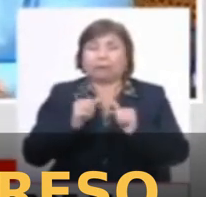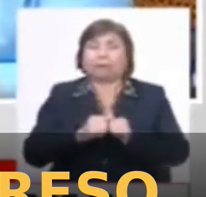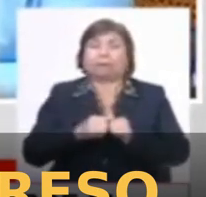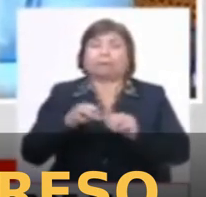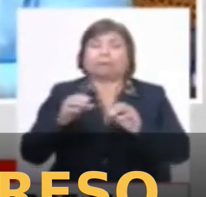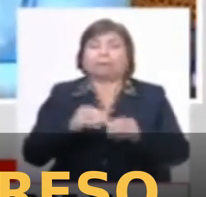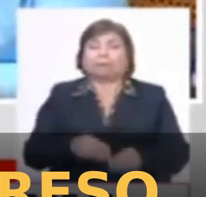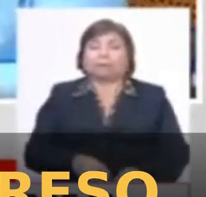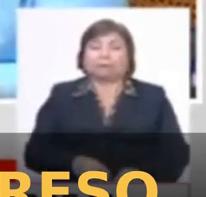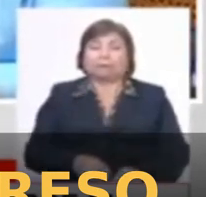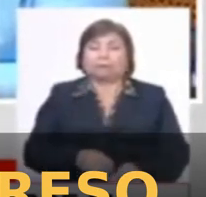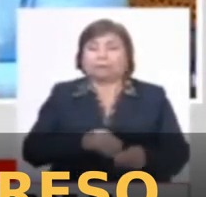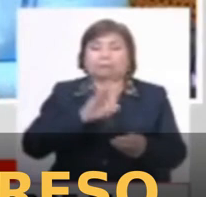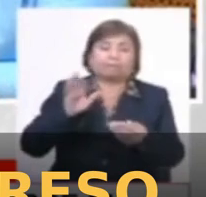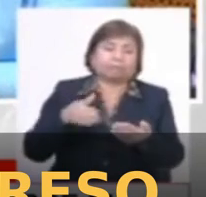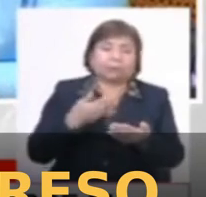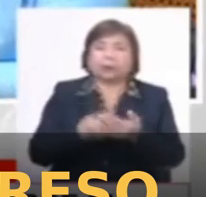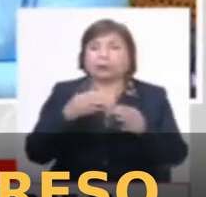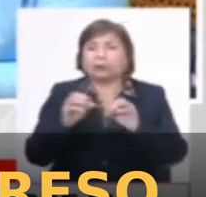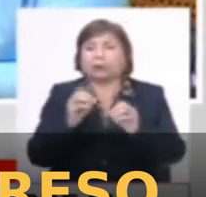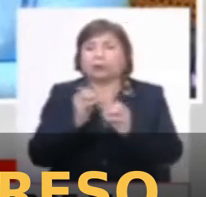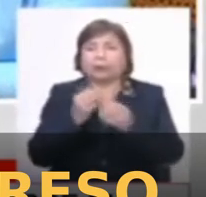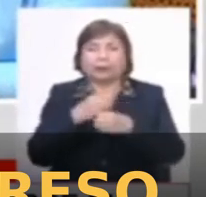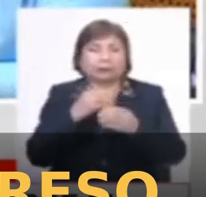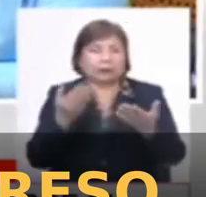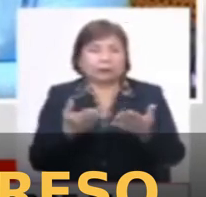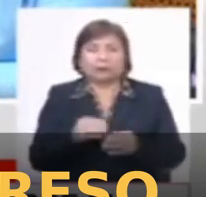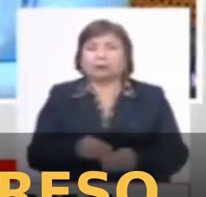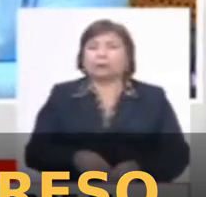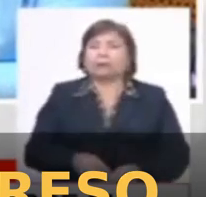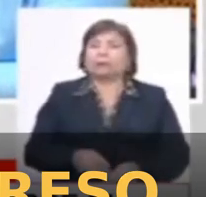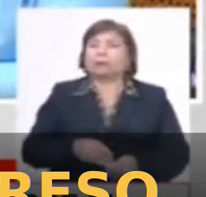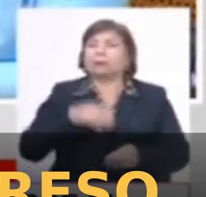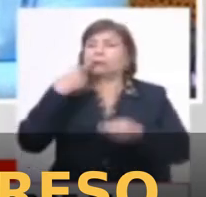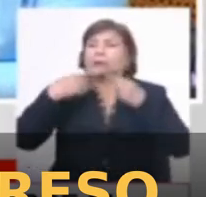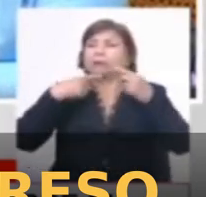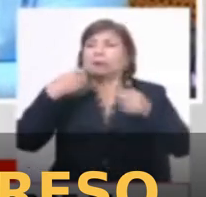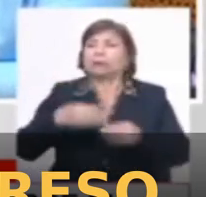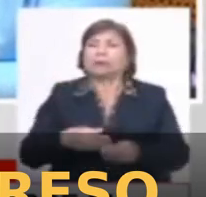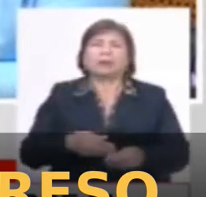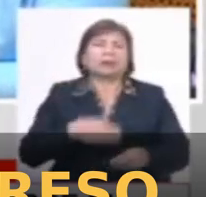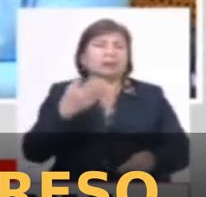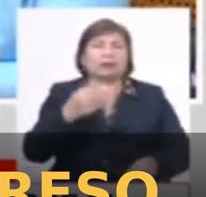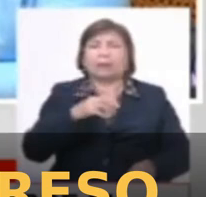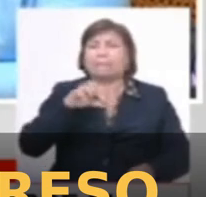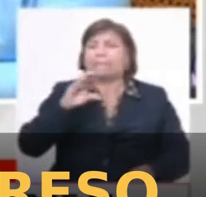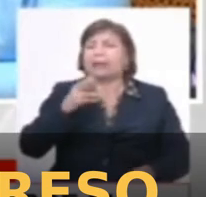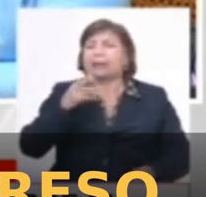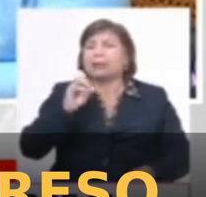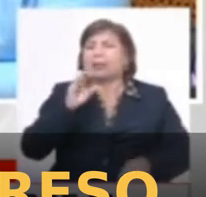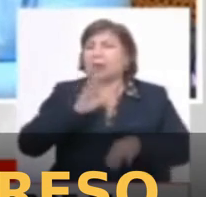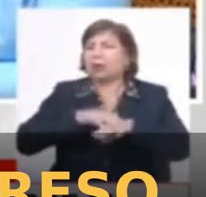República todas estas operaciones de las cuales nos ha venido comentando. Entonces, ¿el señor Pacheco había recibido alguna